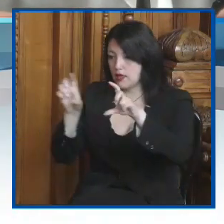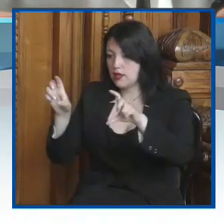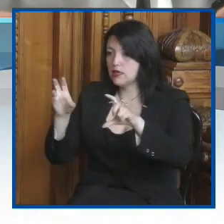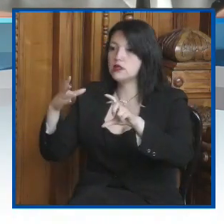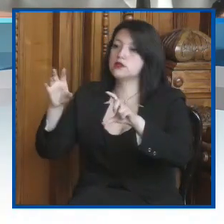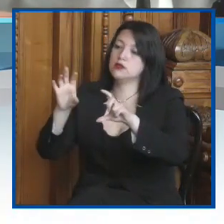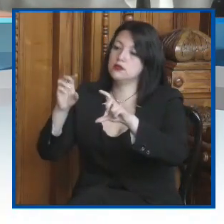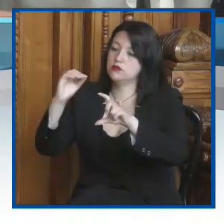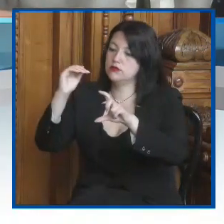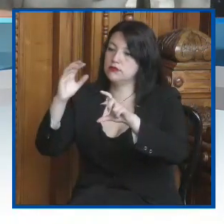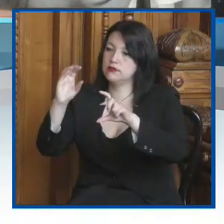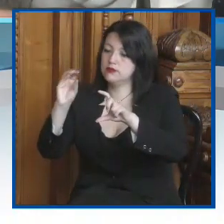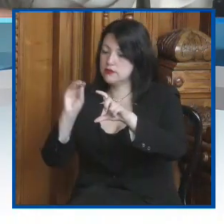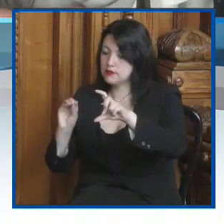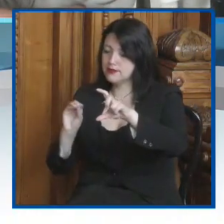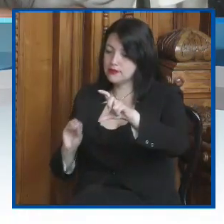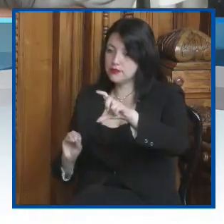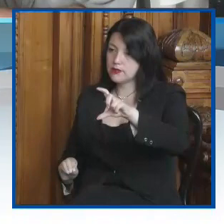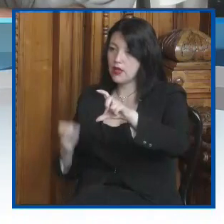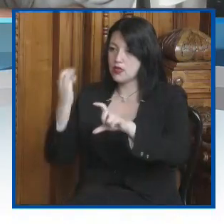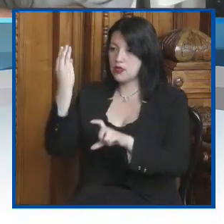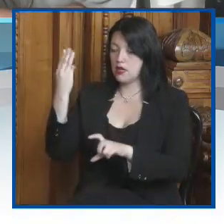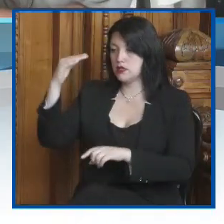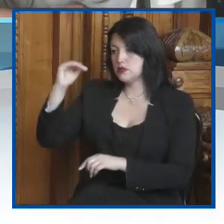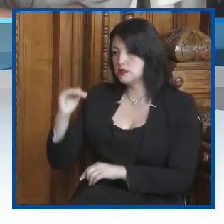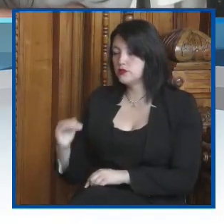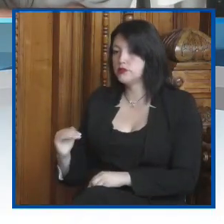párrafos diferentes.